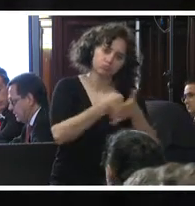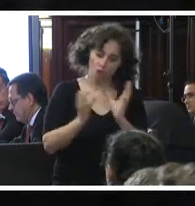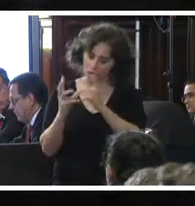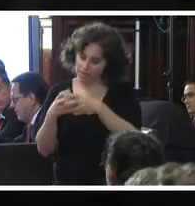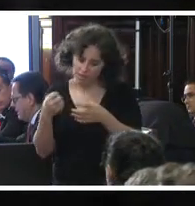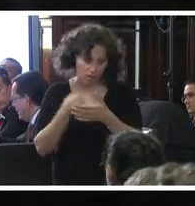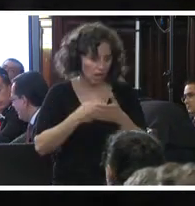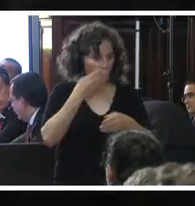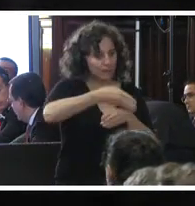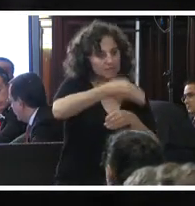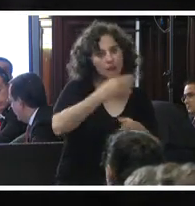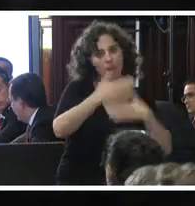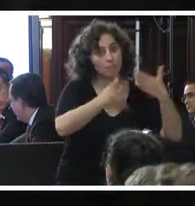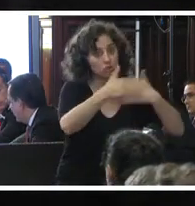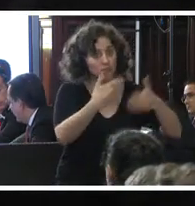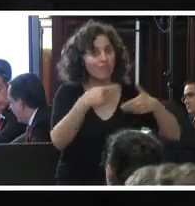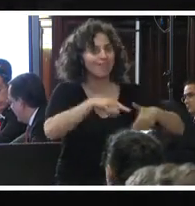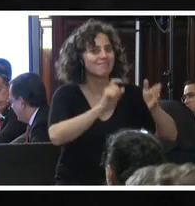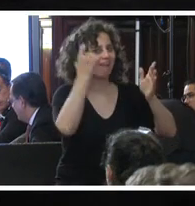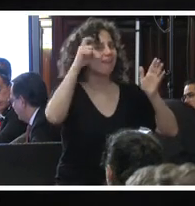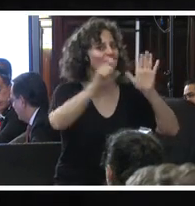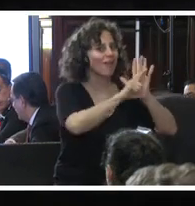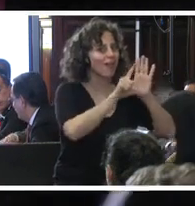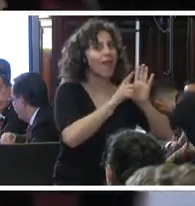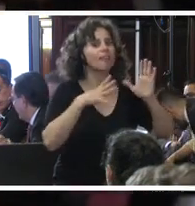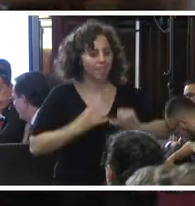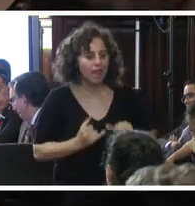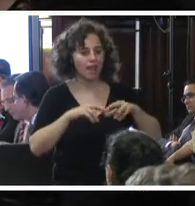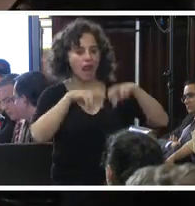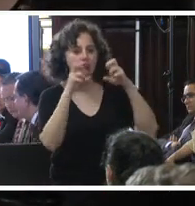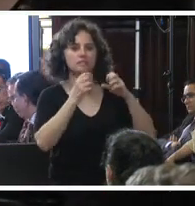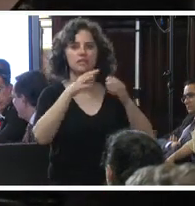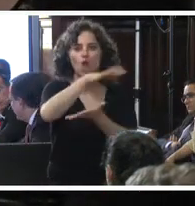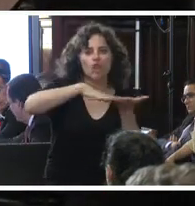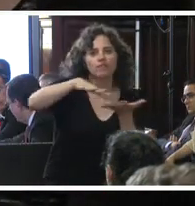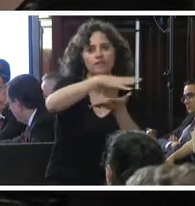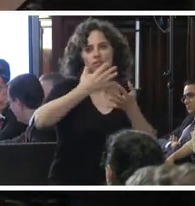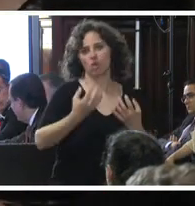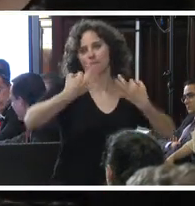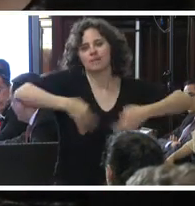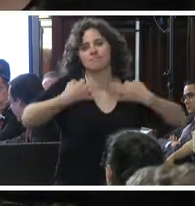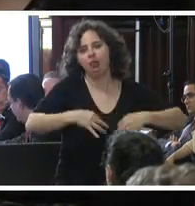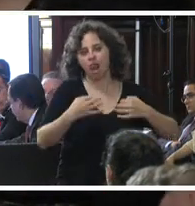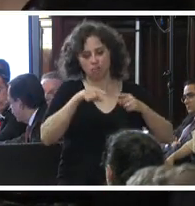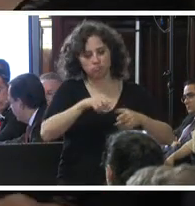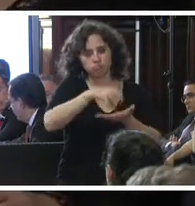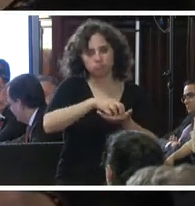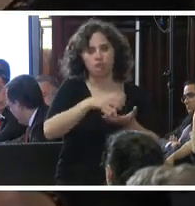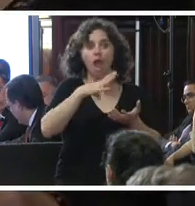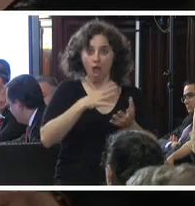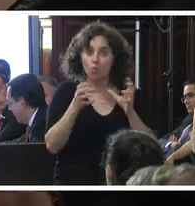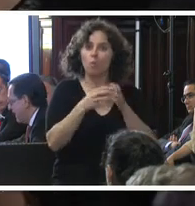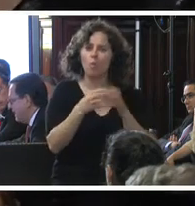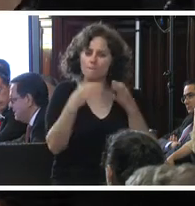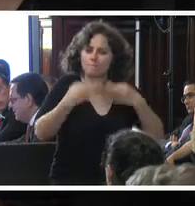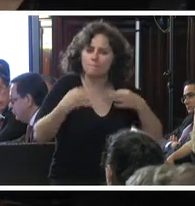que participaron en el proceso, tiene el análisis de contexto un lugar especialísimo. Tendremos grupos